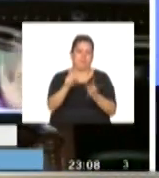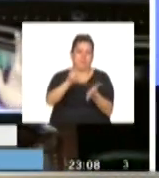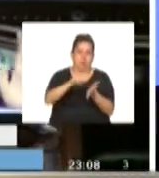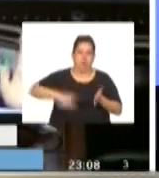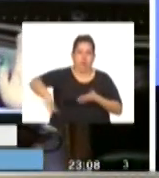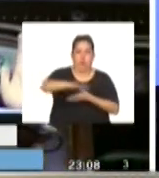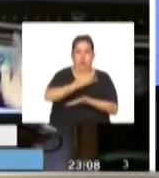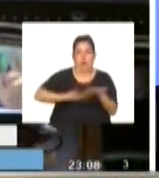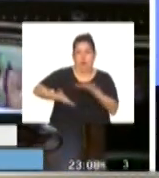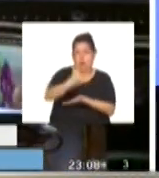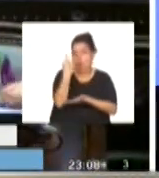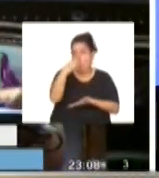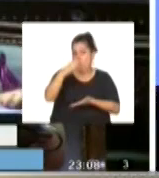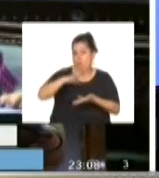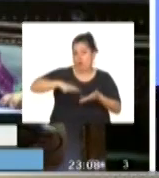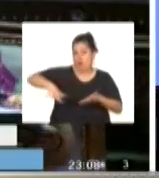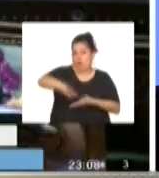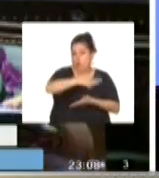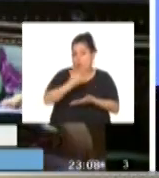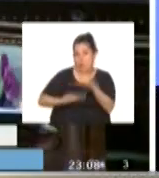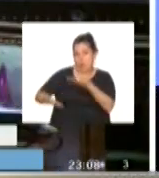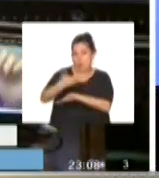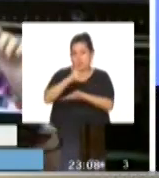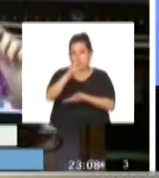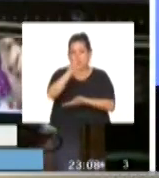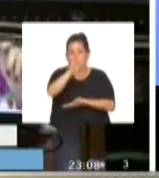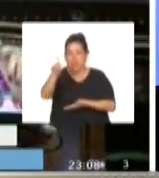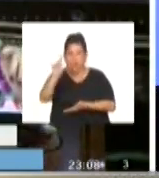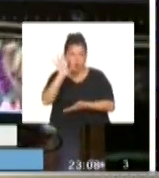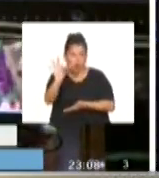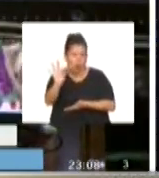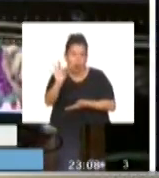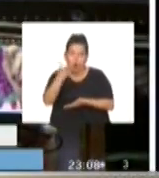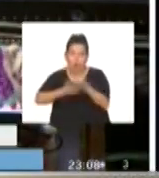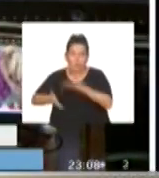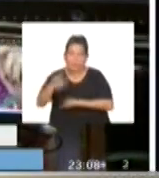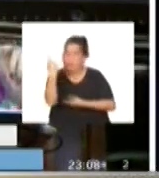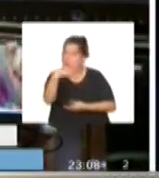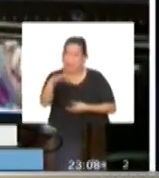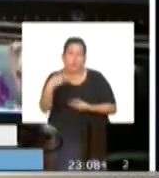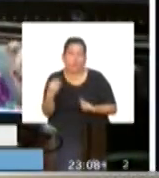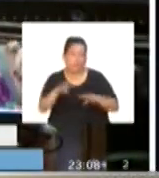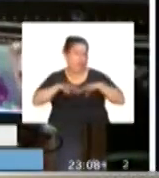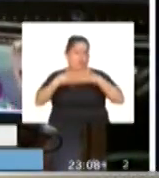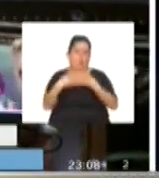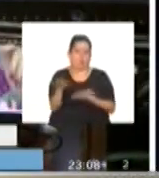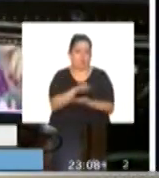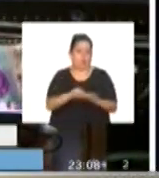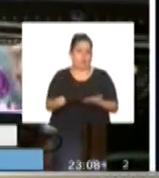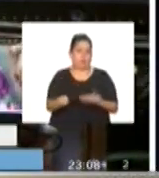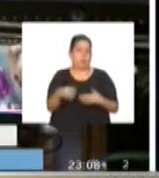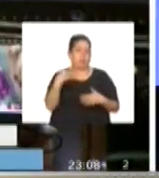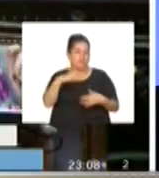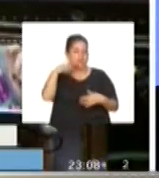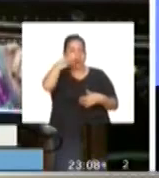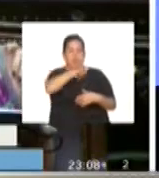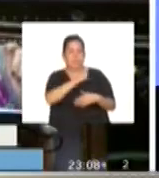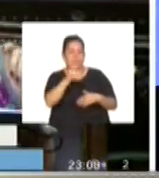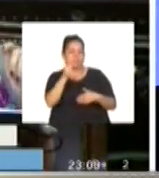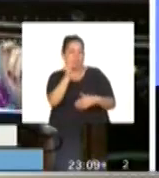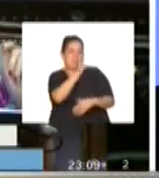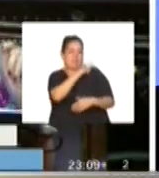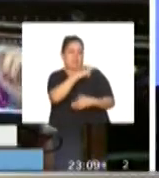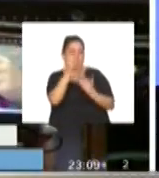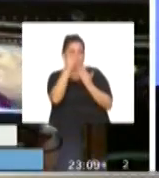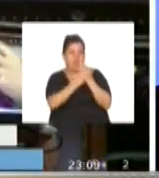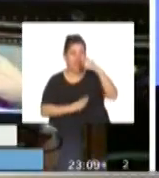la matemática no es una disciplina exacta. Sin duda. En política, gobernadores, más senadores, más gobierno